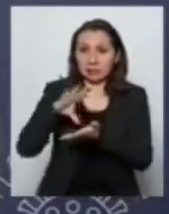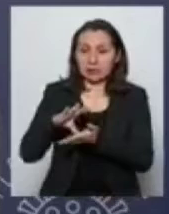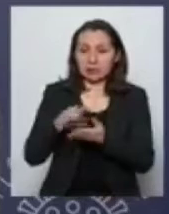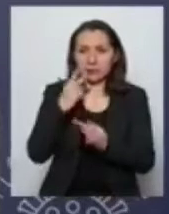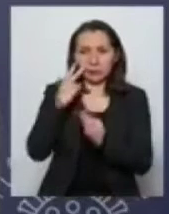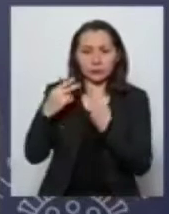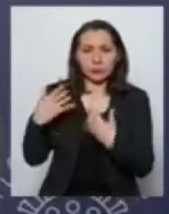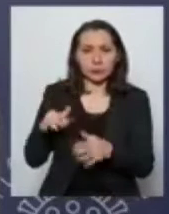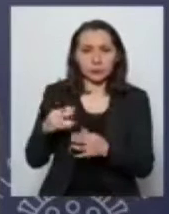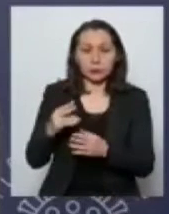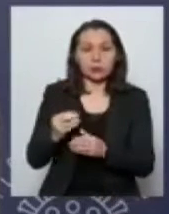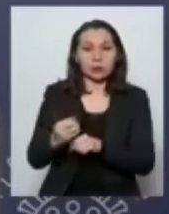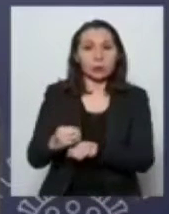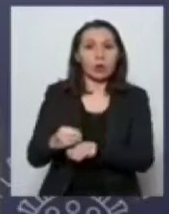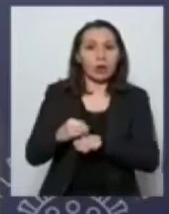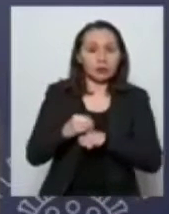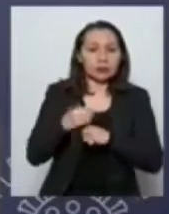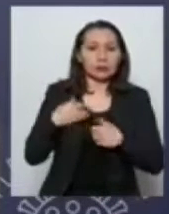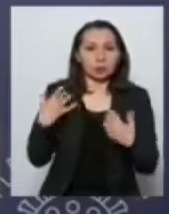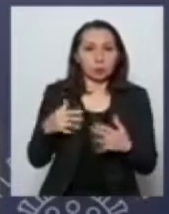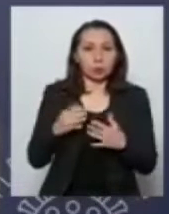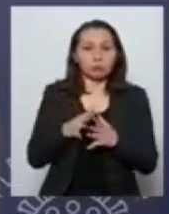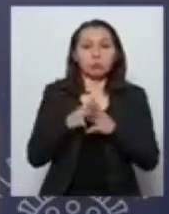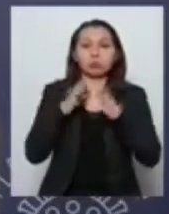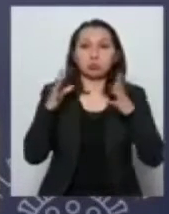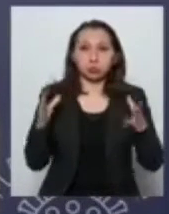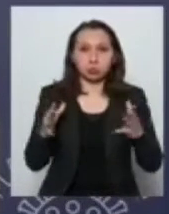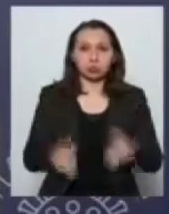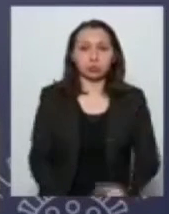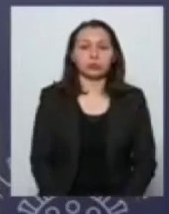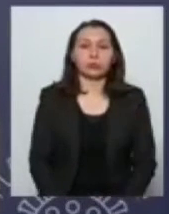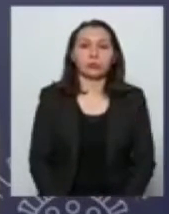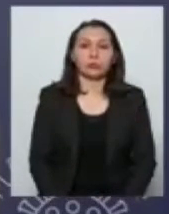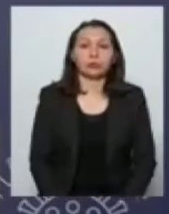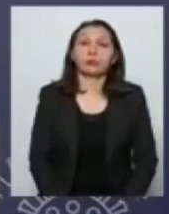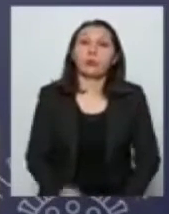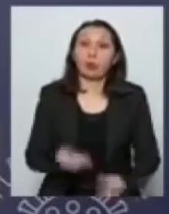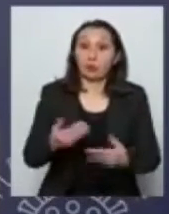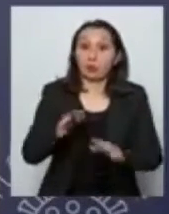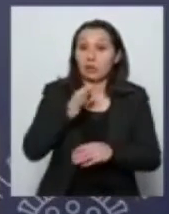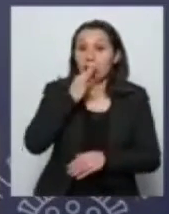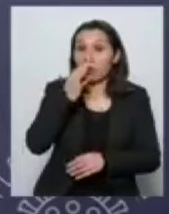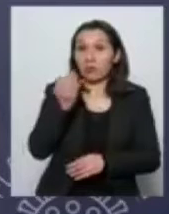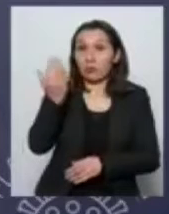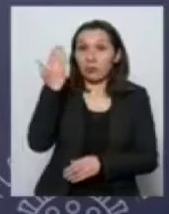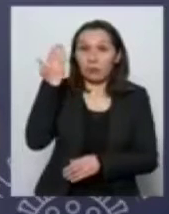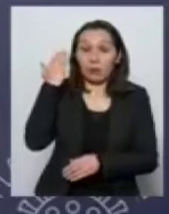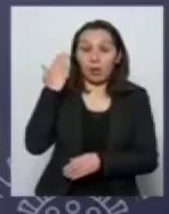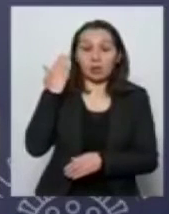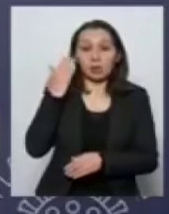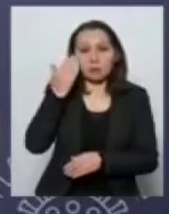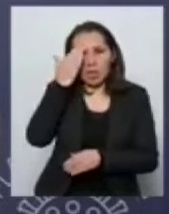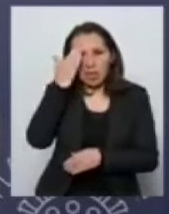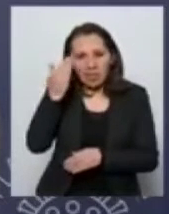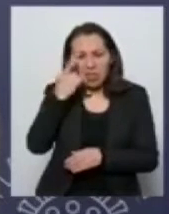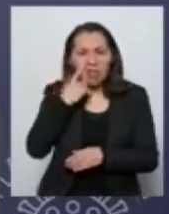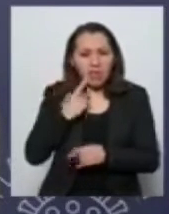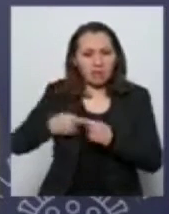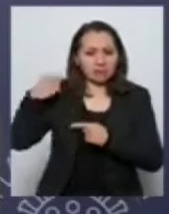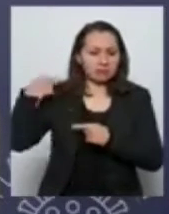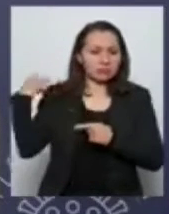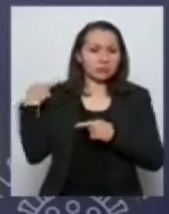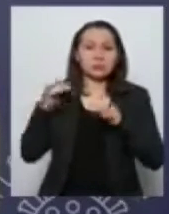sin duda alerta enormemente. Como se ha dicho ya hace varios días,